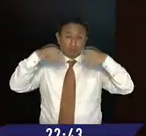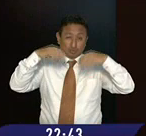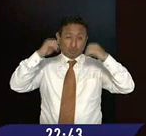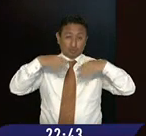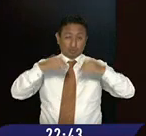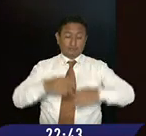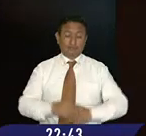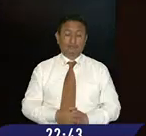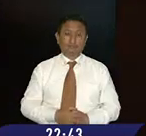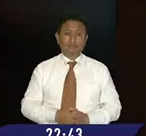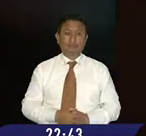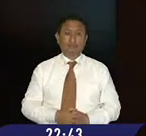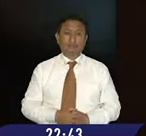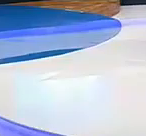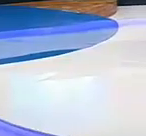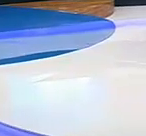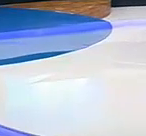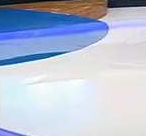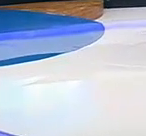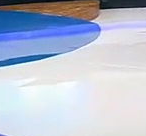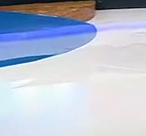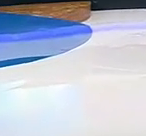informó Ismenia Solórzano.